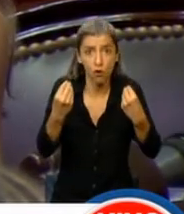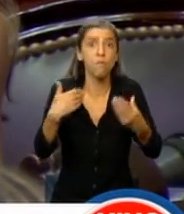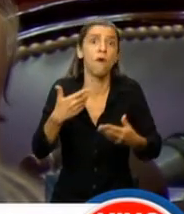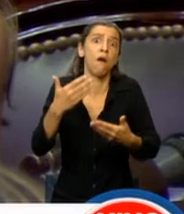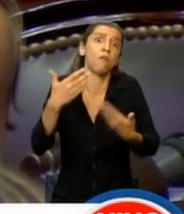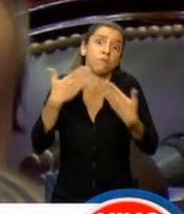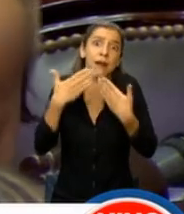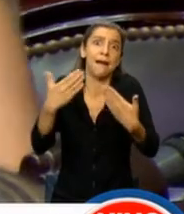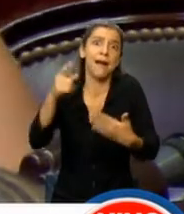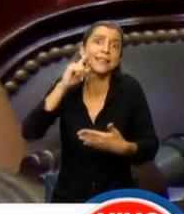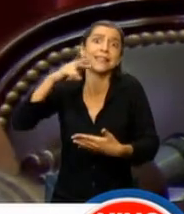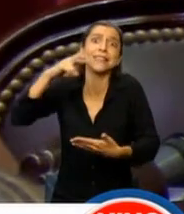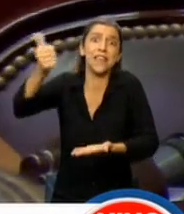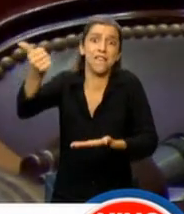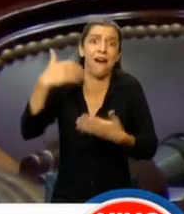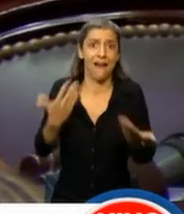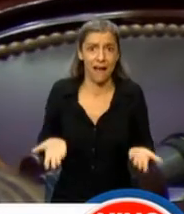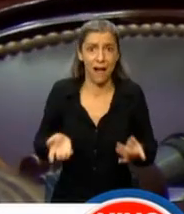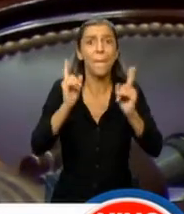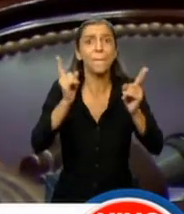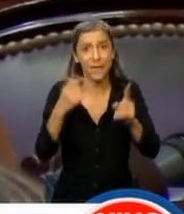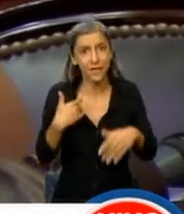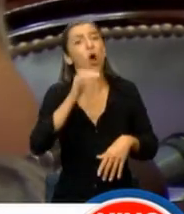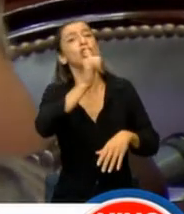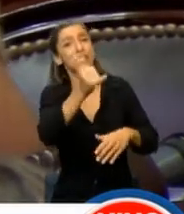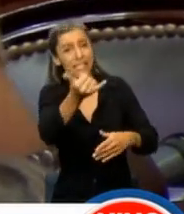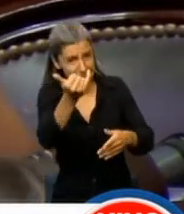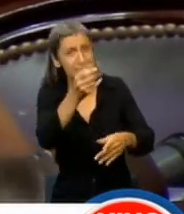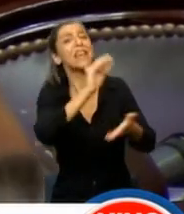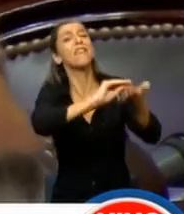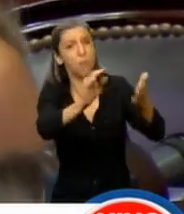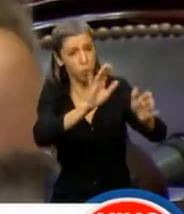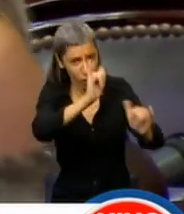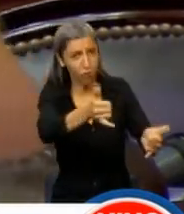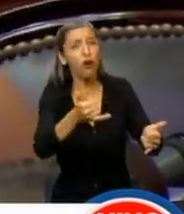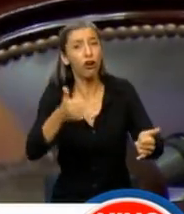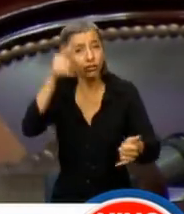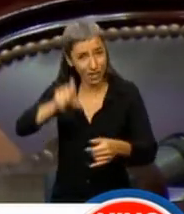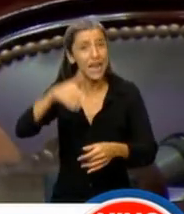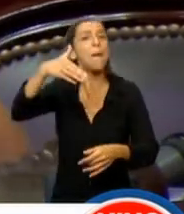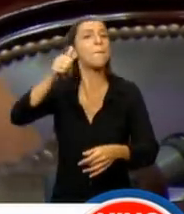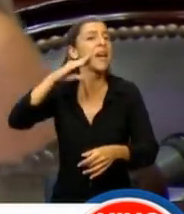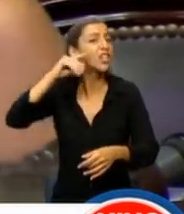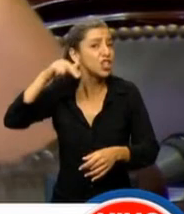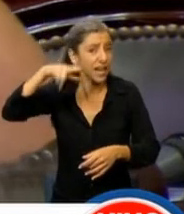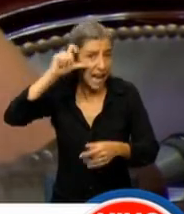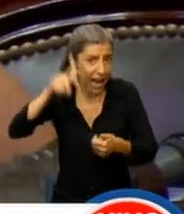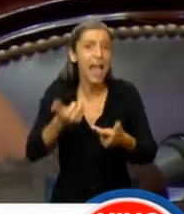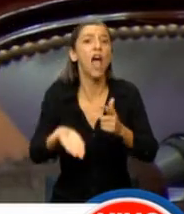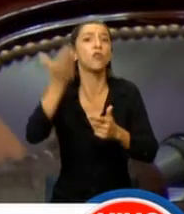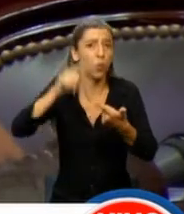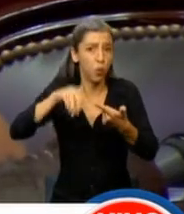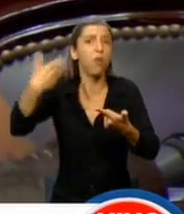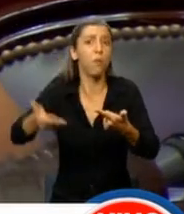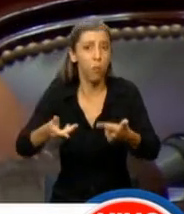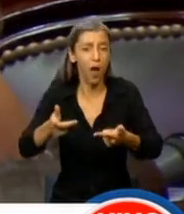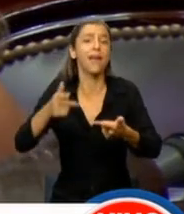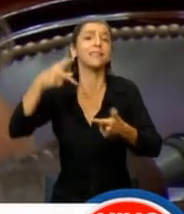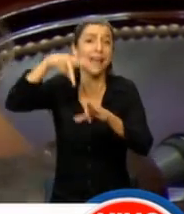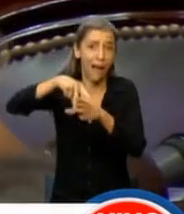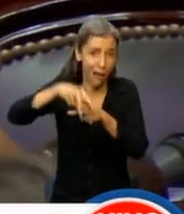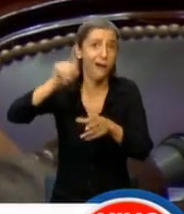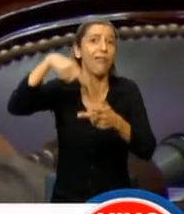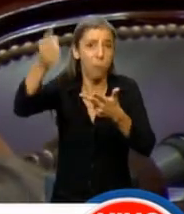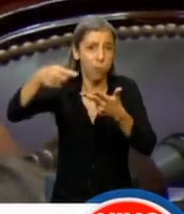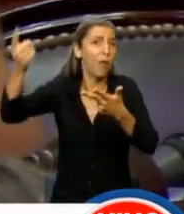regresivo que existe? Sí, lo subió Machinea, diputado. Machinea lo subió, después lo subió Cavallo y todos los gobiernos... Es sin